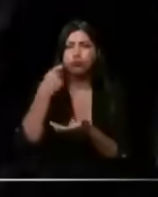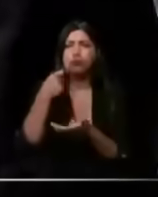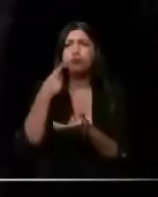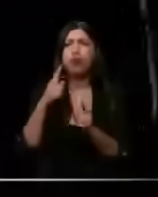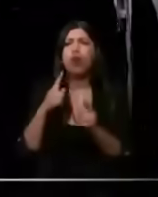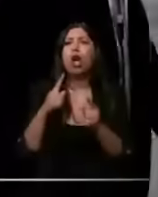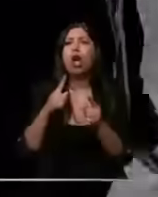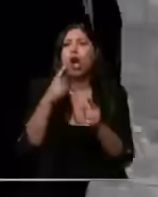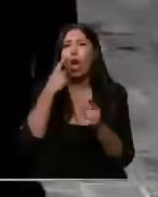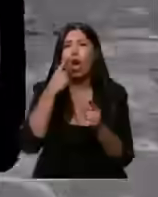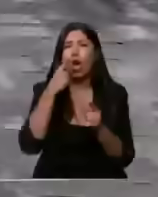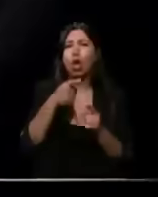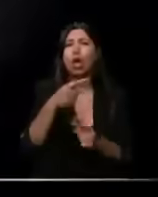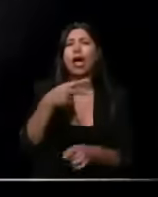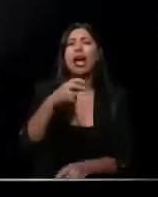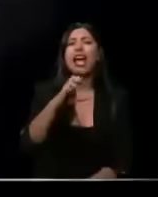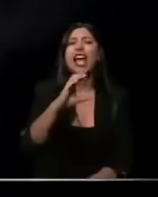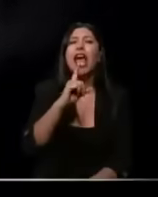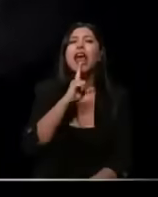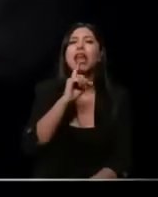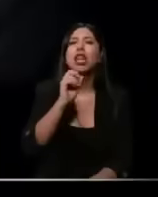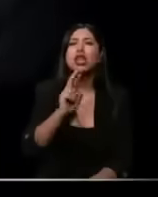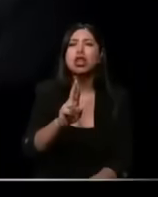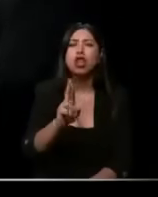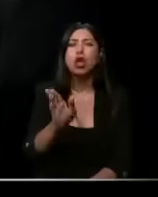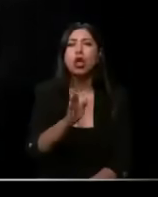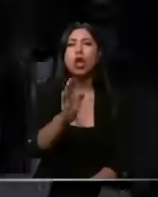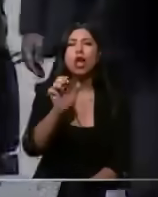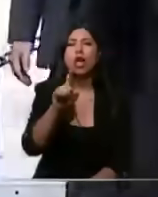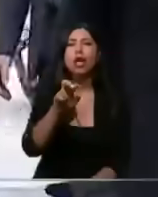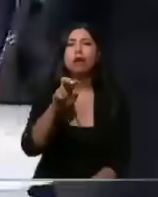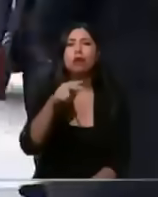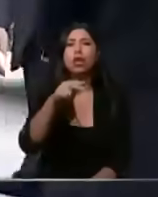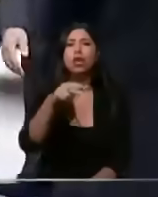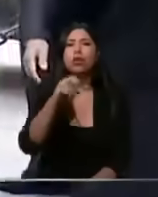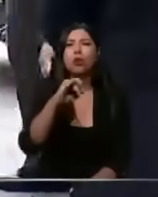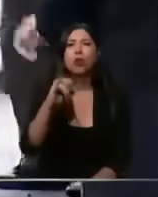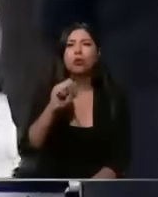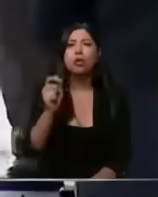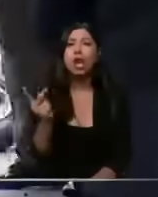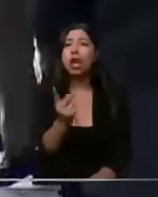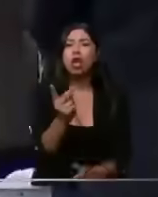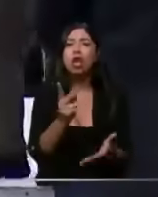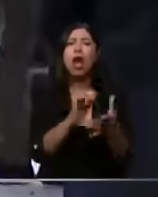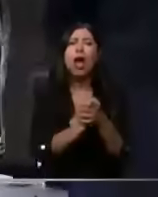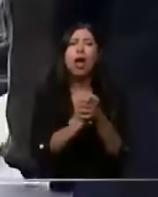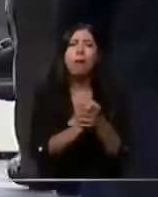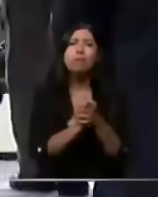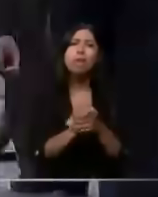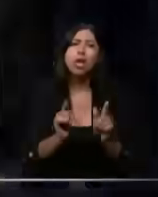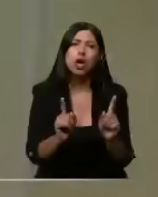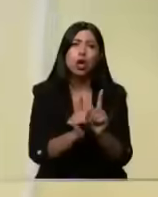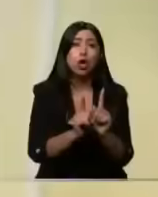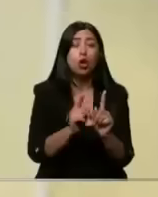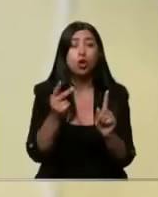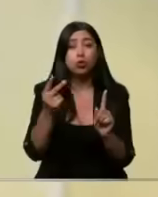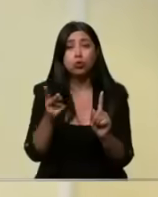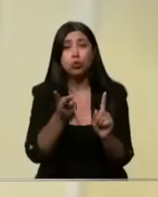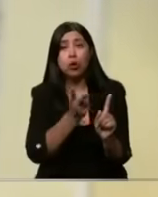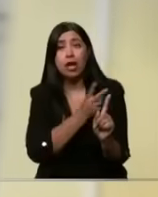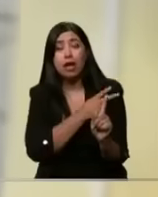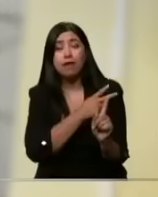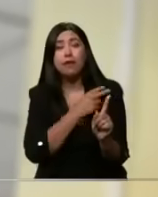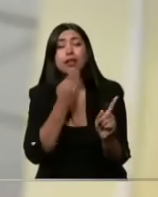líder de entonces, Héctor Espinosa. Le decían su delfín. De hecho, las recomendaciones de su jefe y del